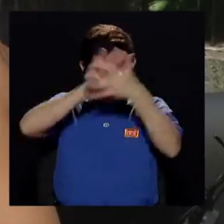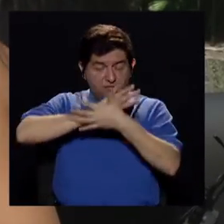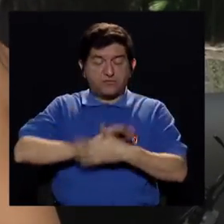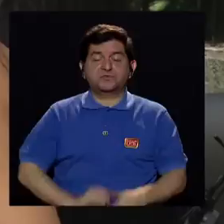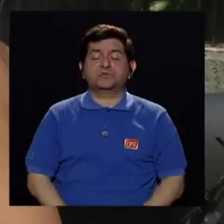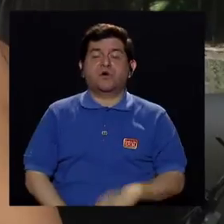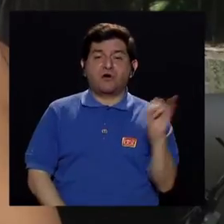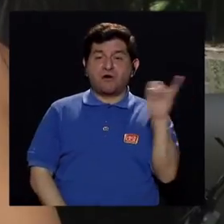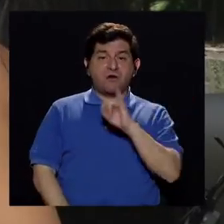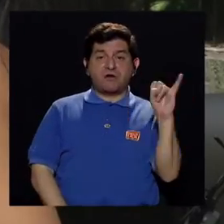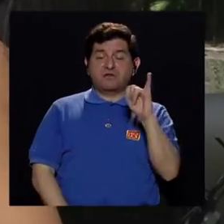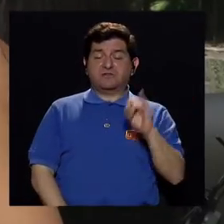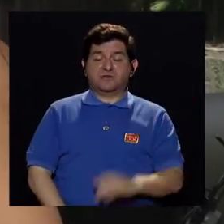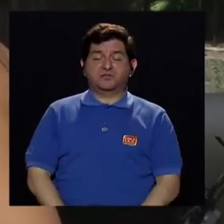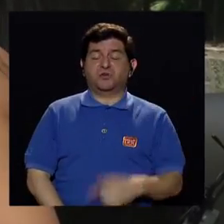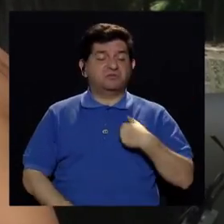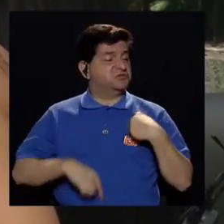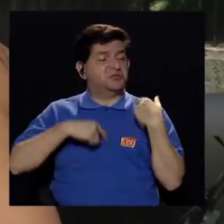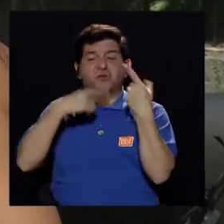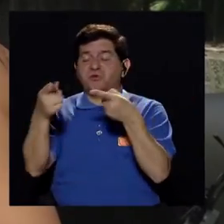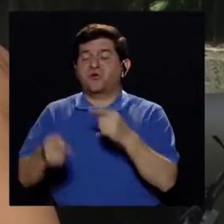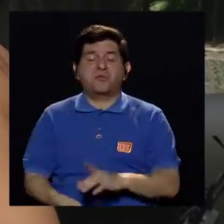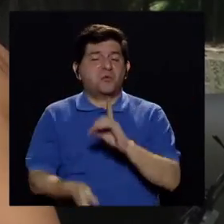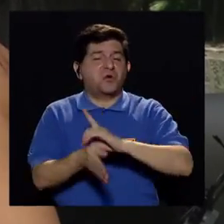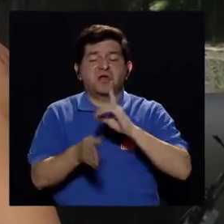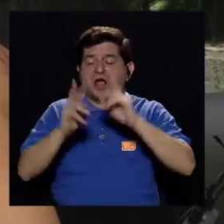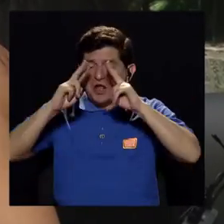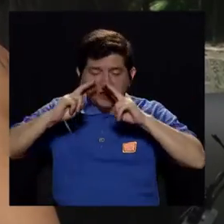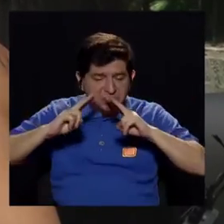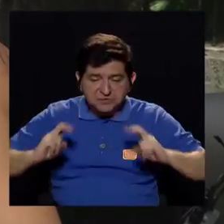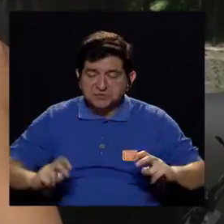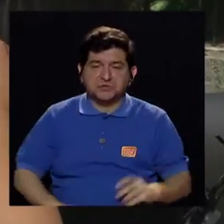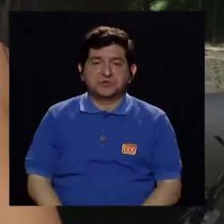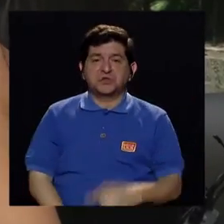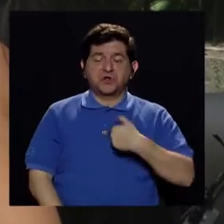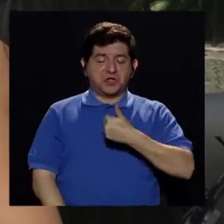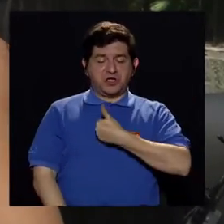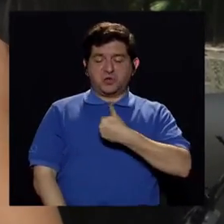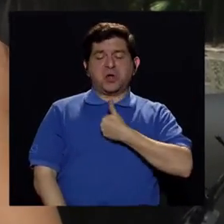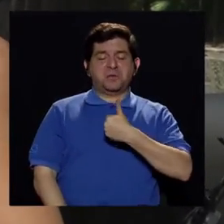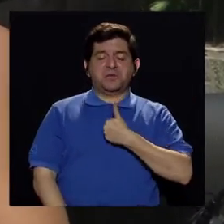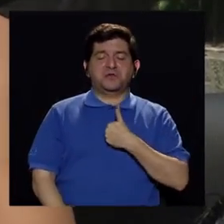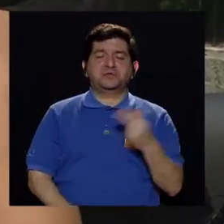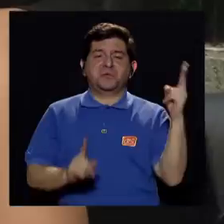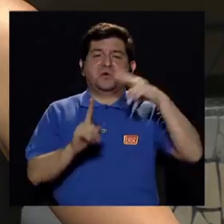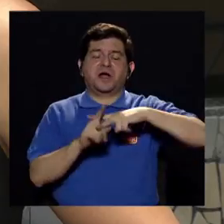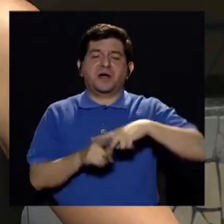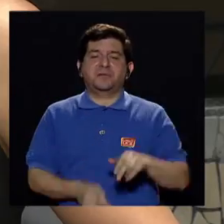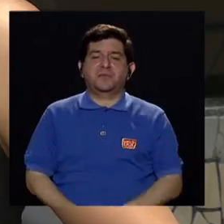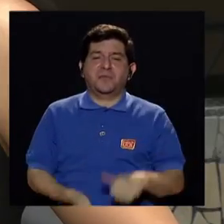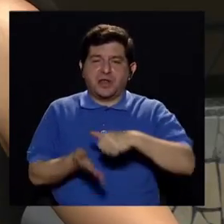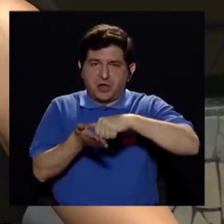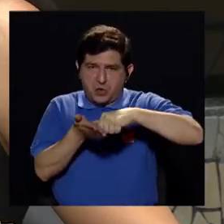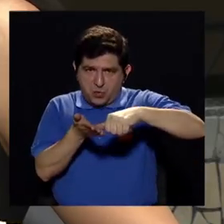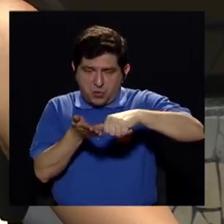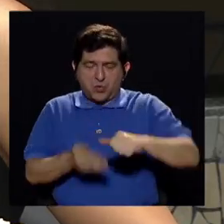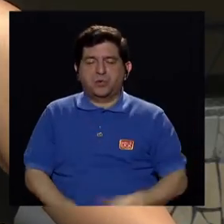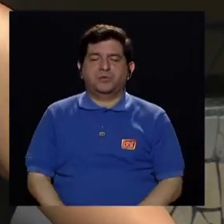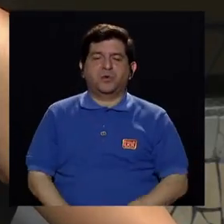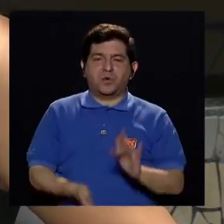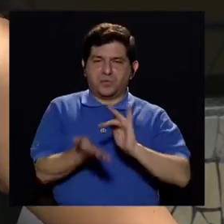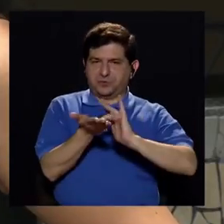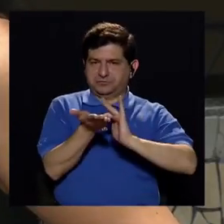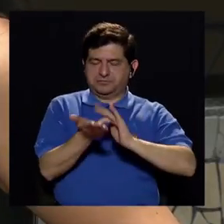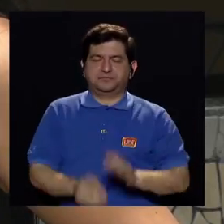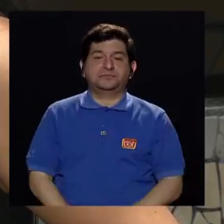infección, entonces no voy al médico a revisarme y lo que hago es automedicarme. Bueno, y podríamos decir que a